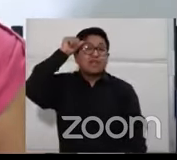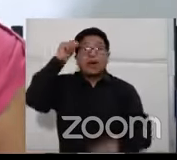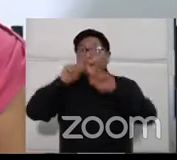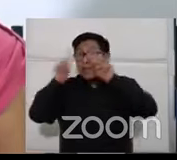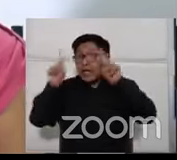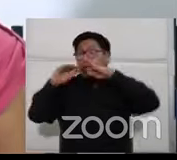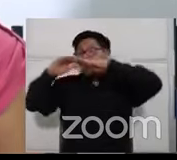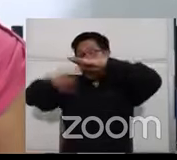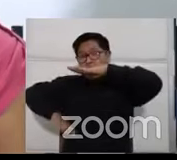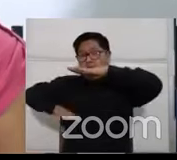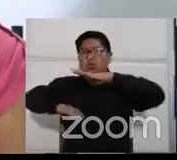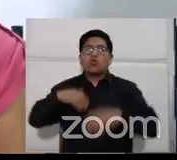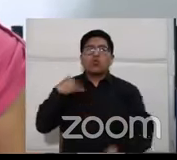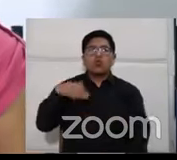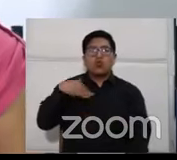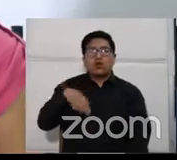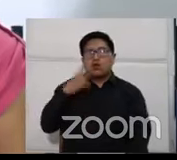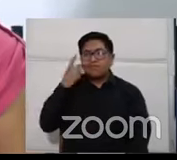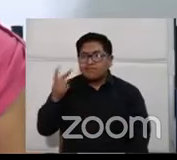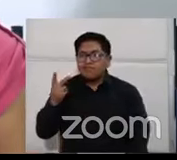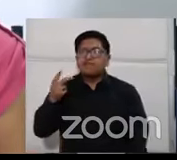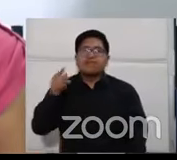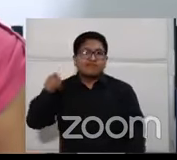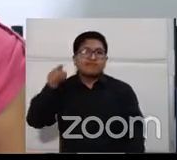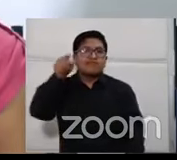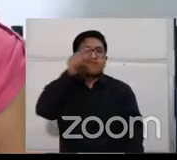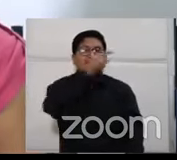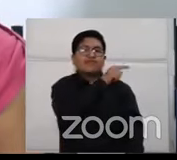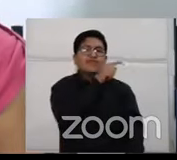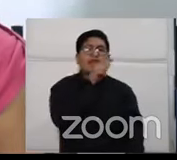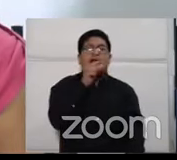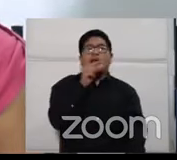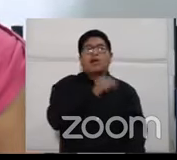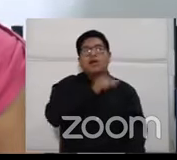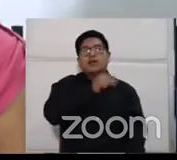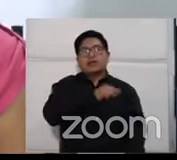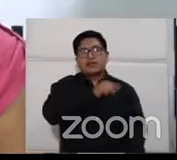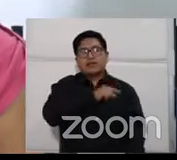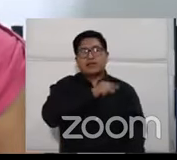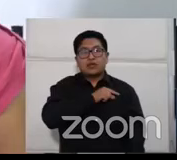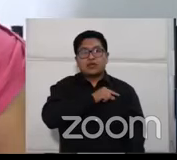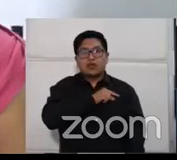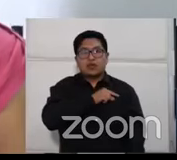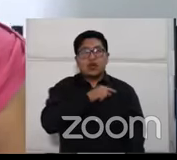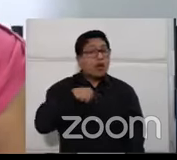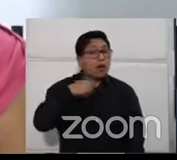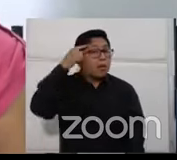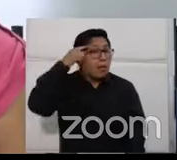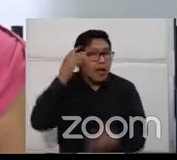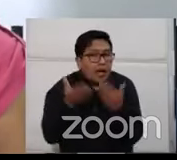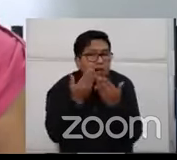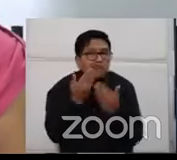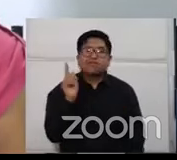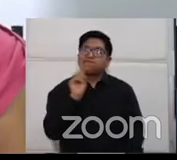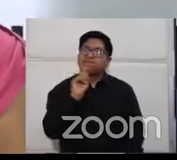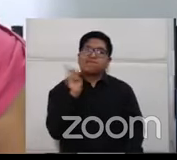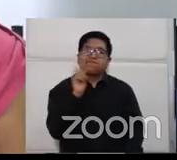ical en la conciencia social de las personas no es coincidencia y no es un azar que en ese momento